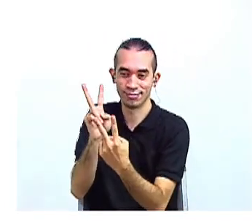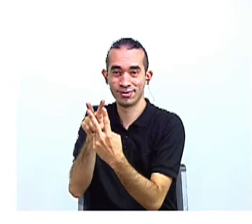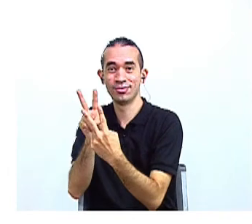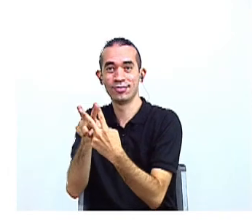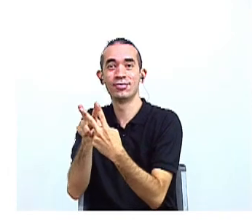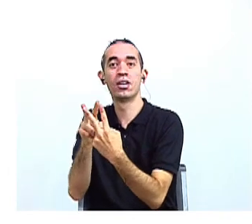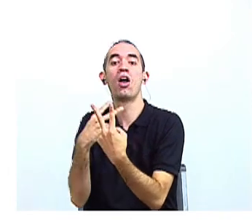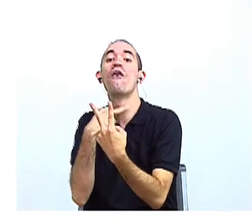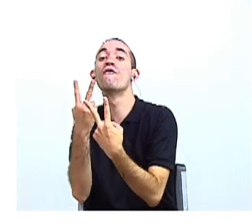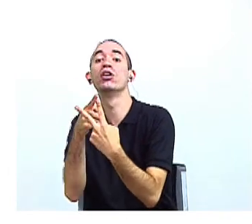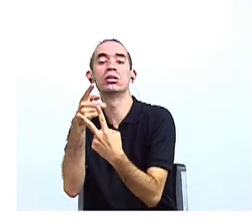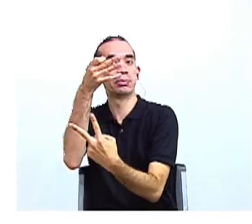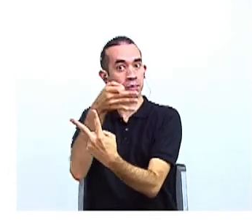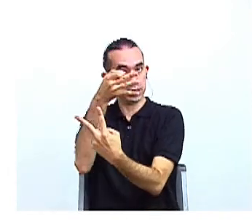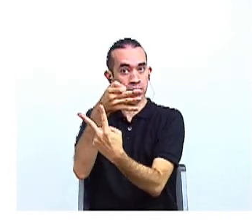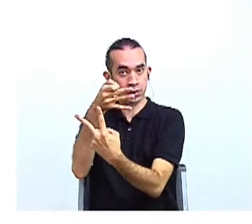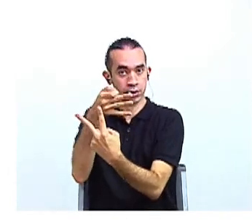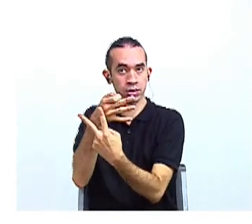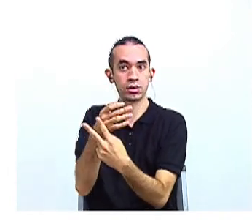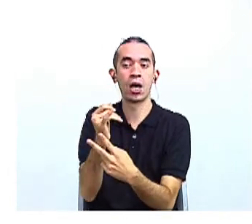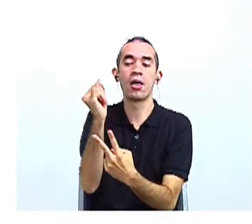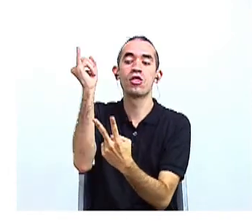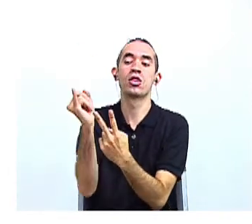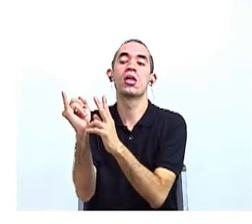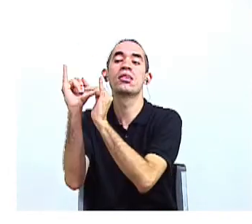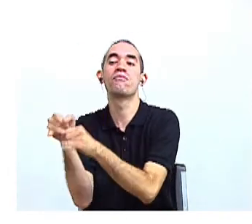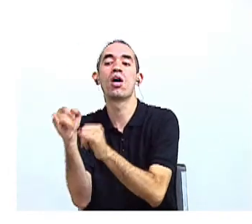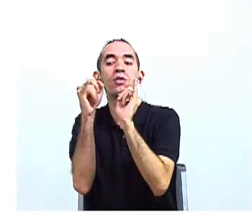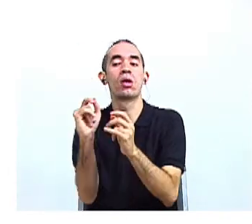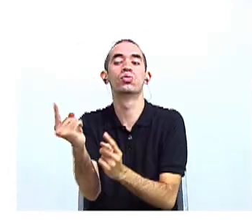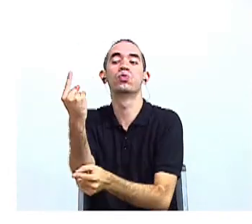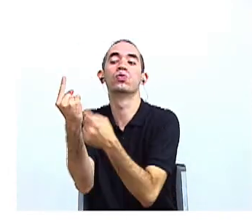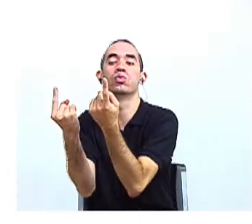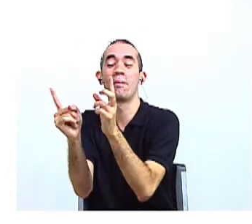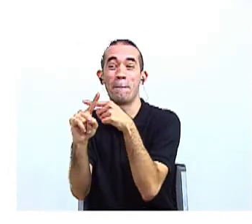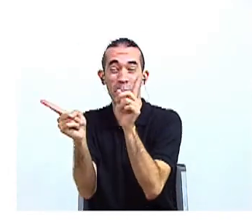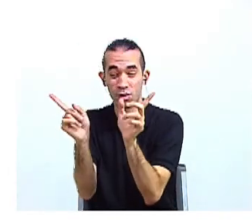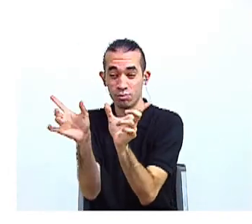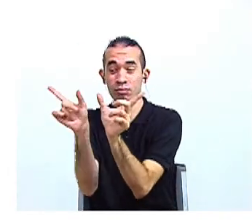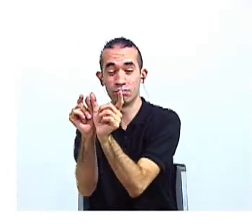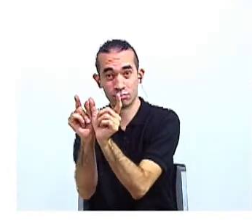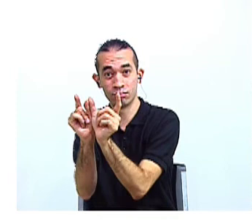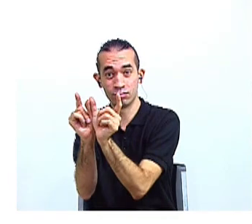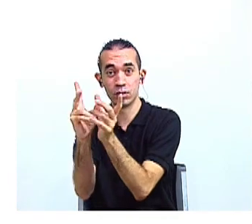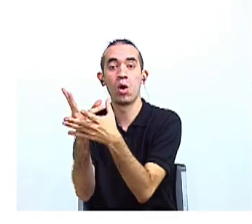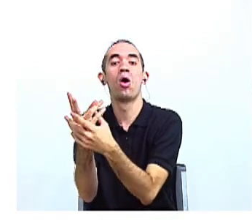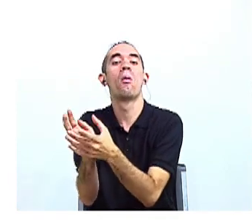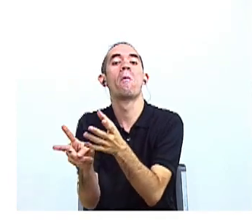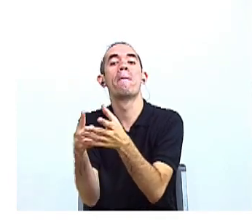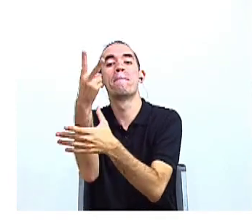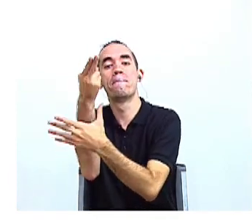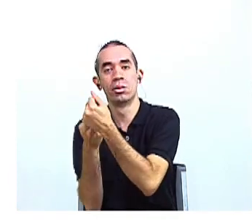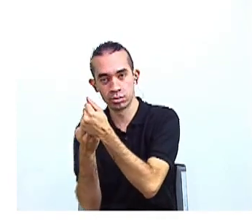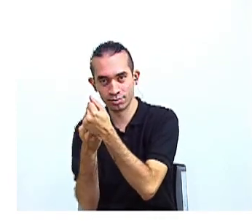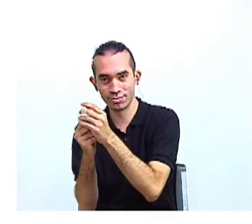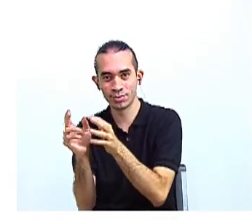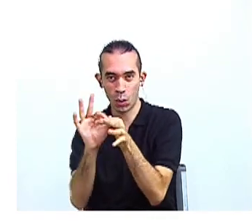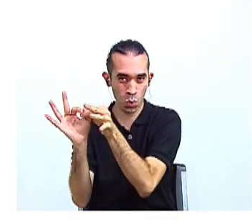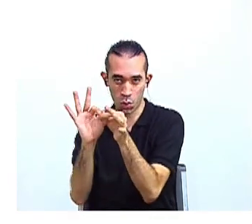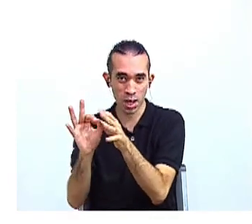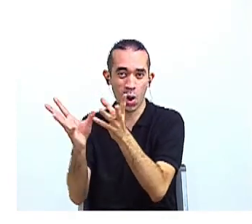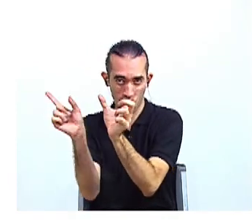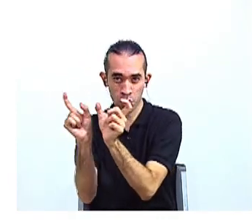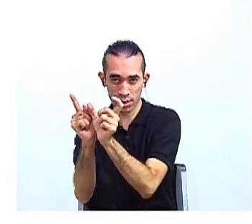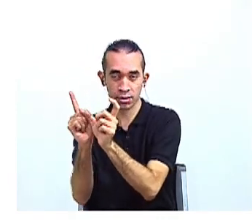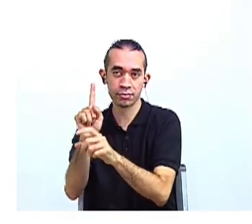caso, su voz y su presencia están individualmente en singular, pero como forman un sujeto de forma coordinada, compuesta, él